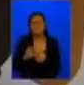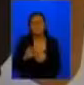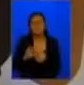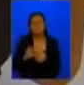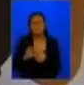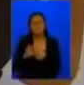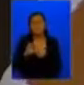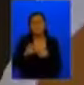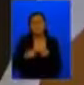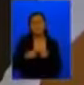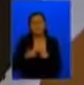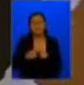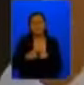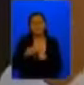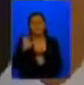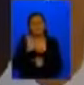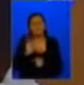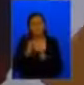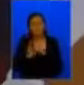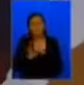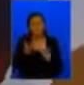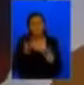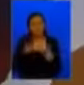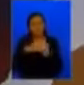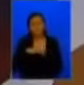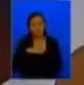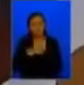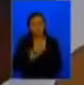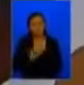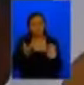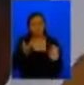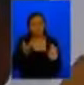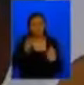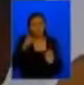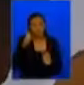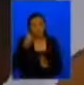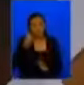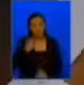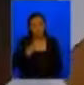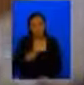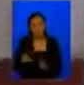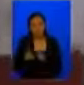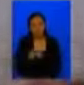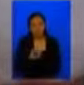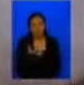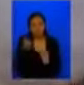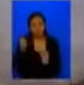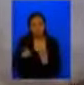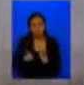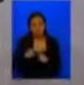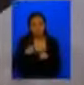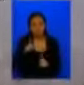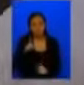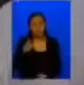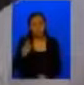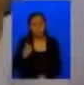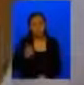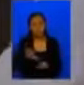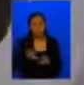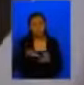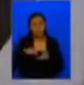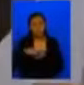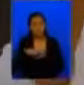Goya. O ya se olvidaron el feriado bancario, porque hay robos legales, pero inmorales, como el que hizo Lasso, como que hizo el Banco